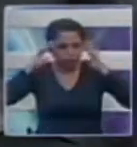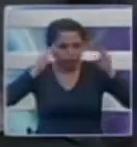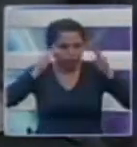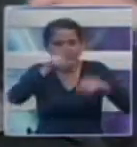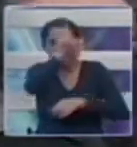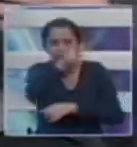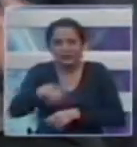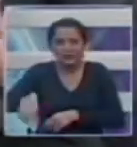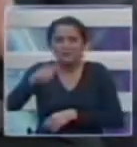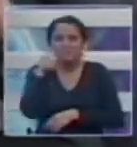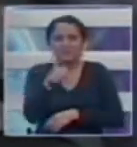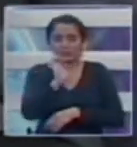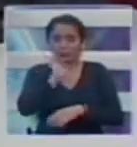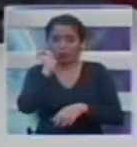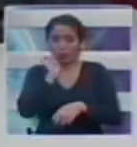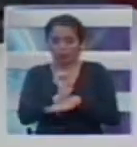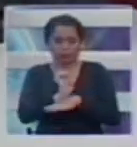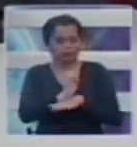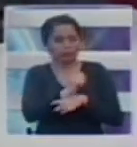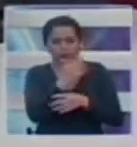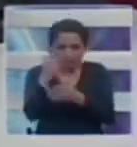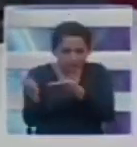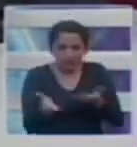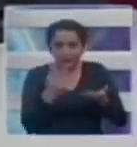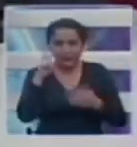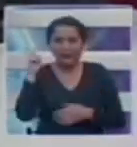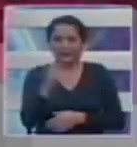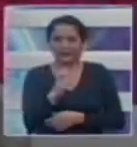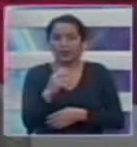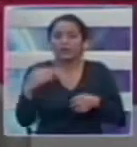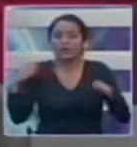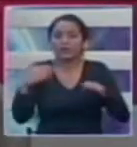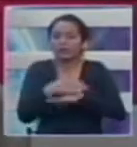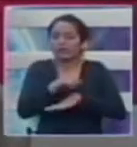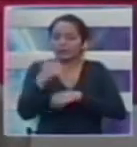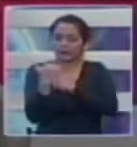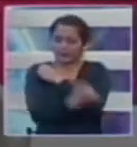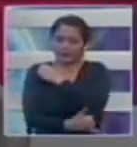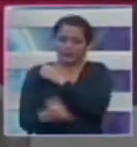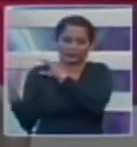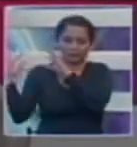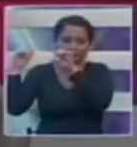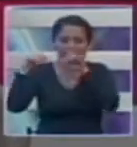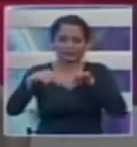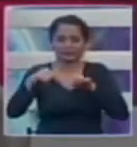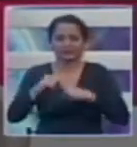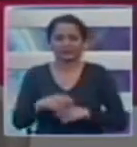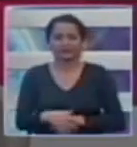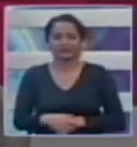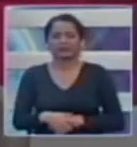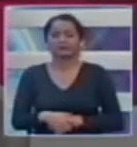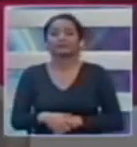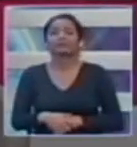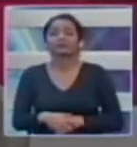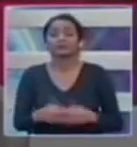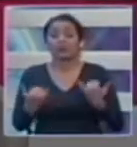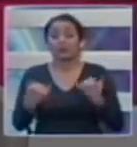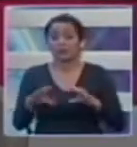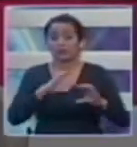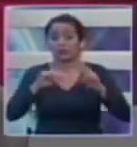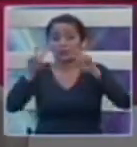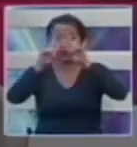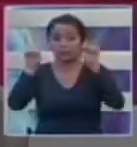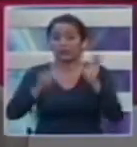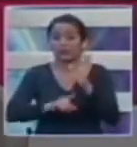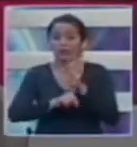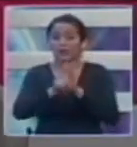turismo externo venga y sienta esa calidez. Holbach, y ya que estamos en este entorno de conferencias sobre desarrollo urbano, ¿de qué manera el